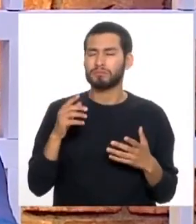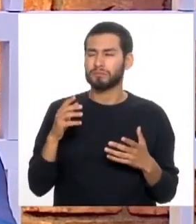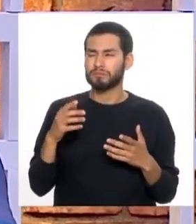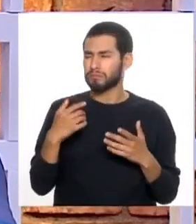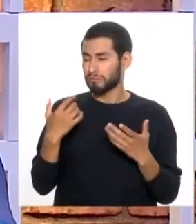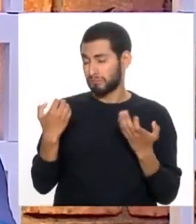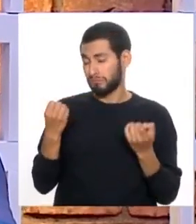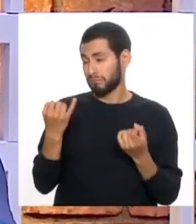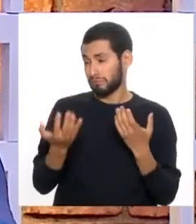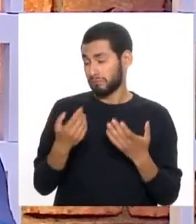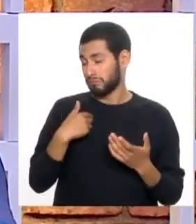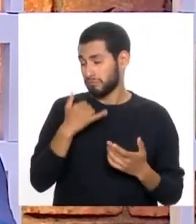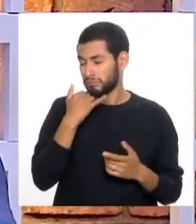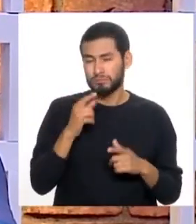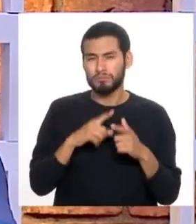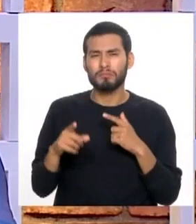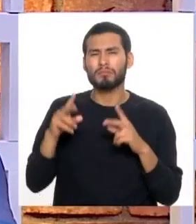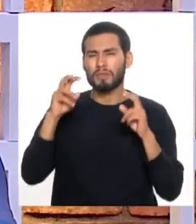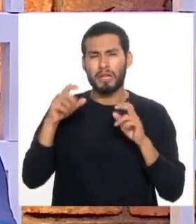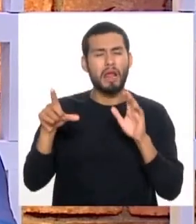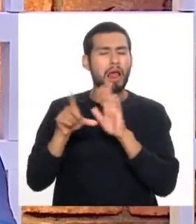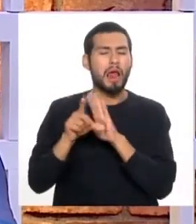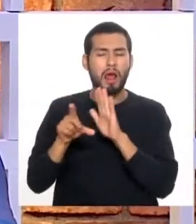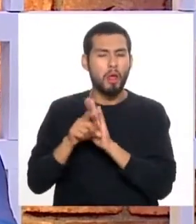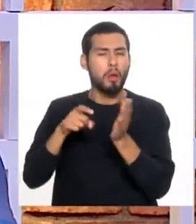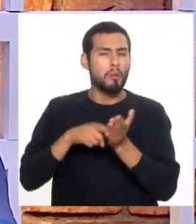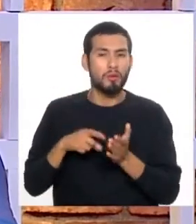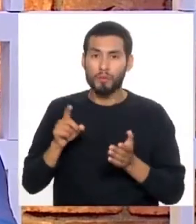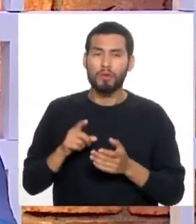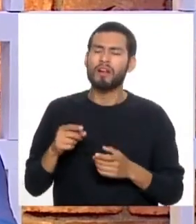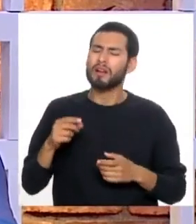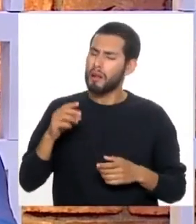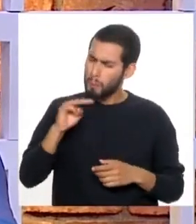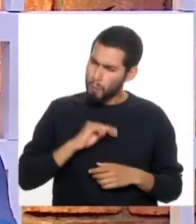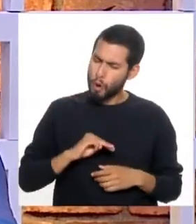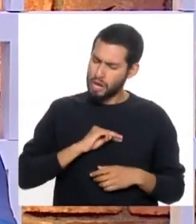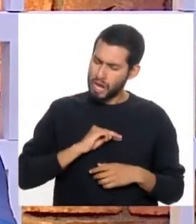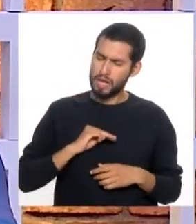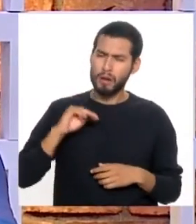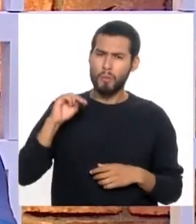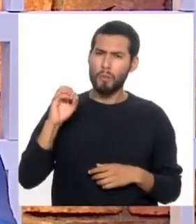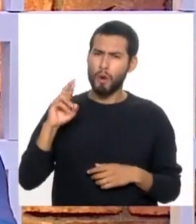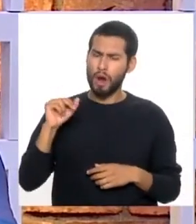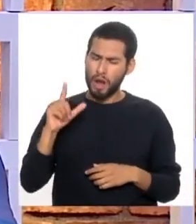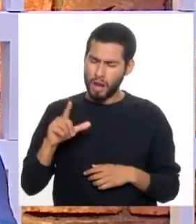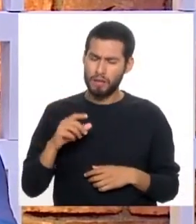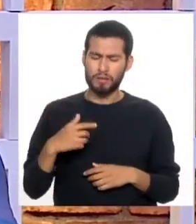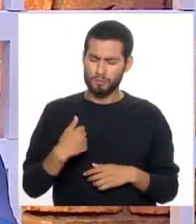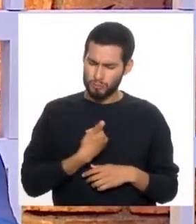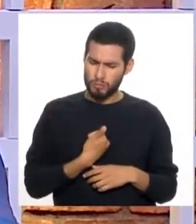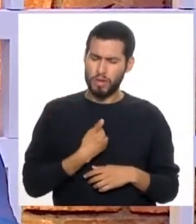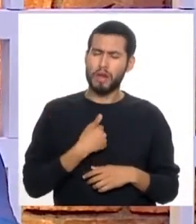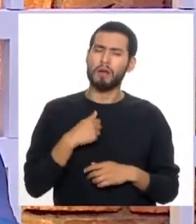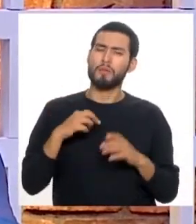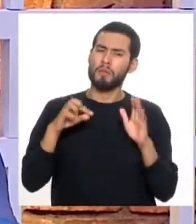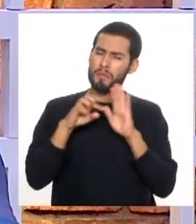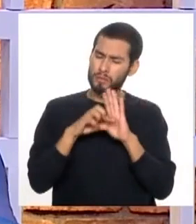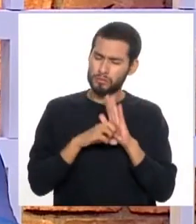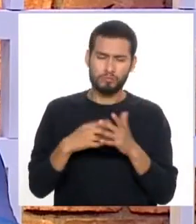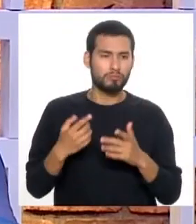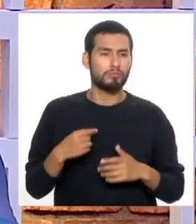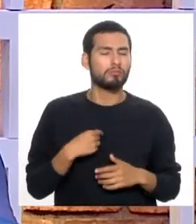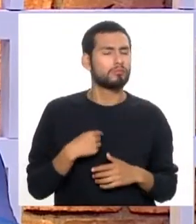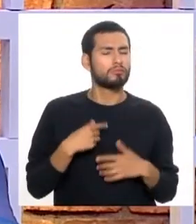si me equivoco, va más allá de un tema legal, va de un tema más moral esto, va un tema de principios, porque no me